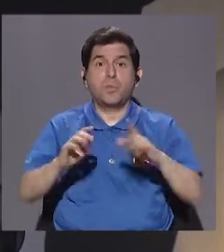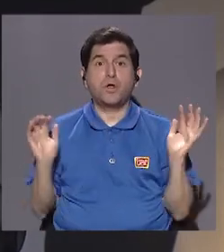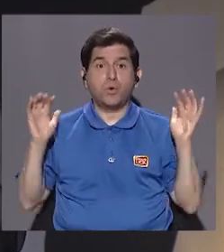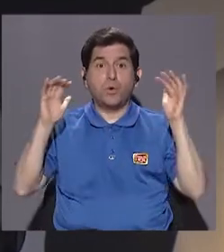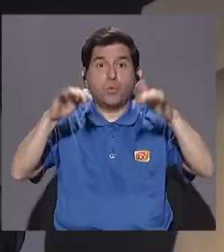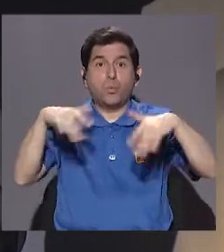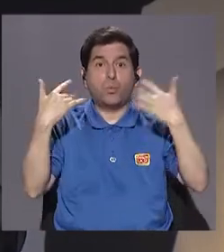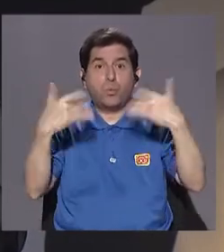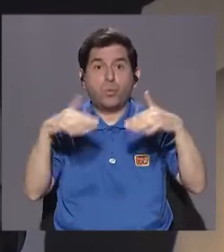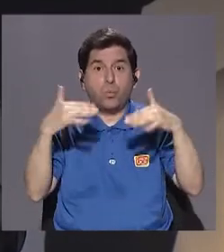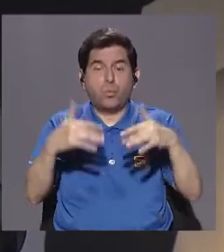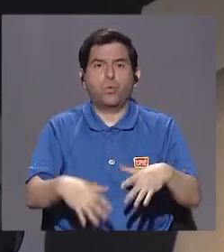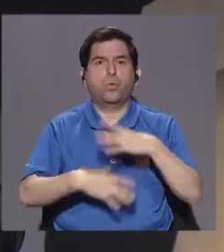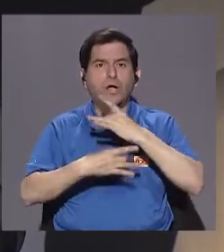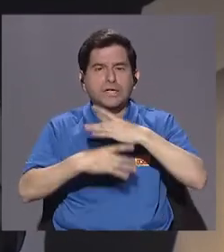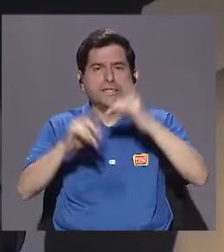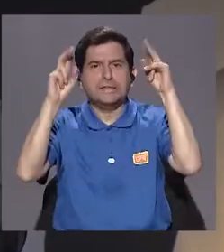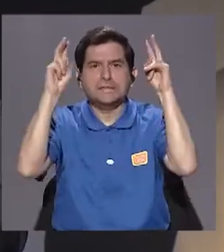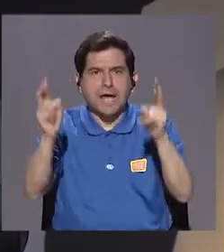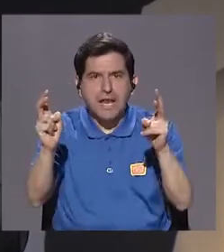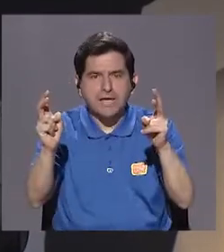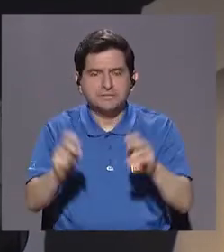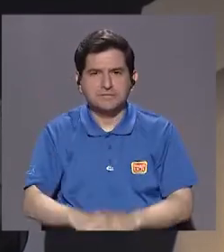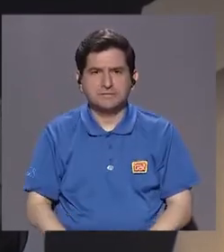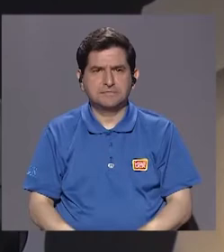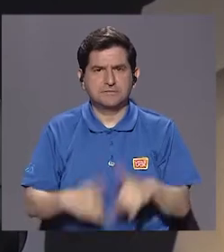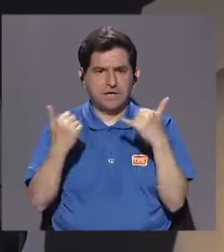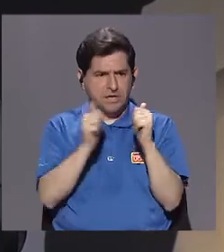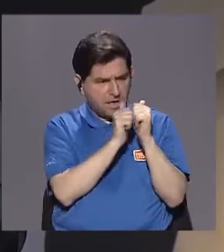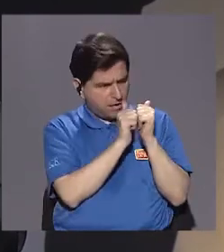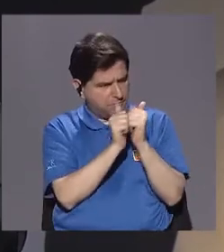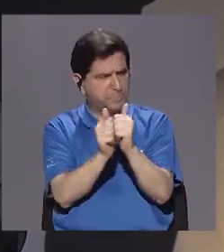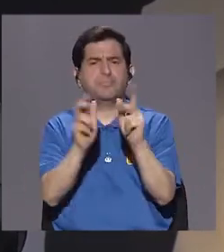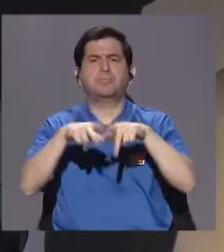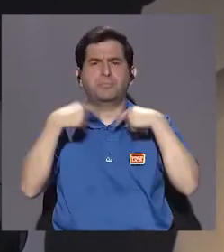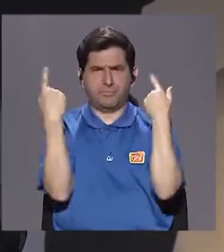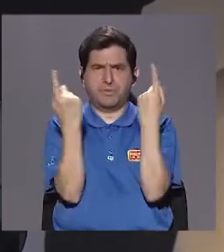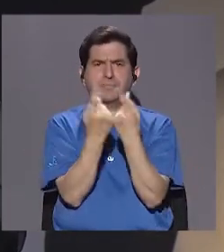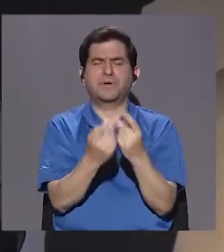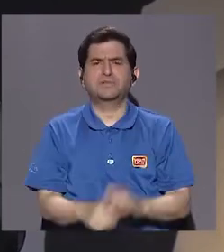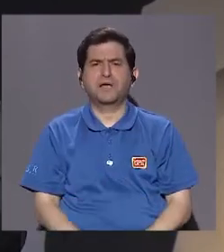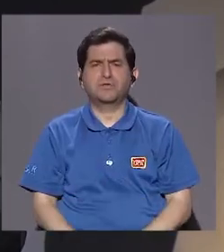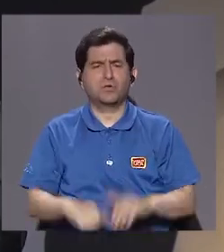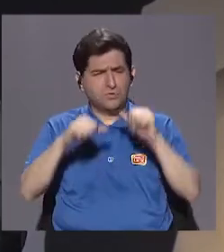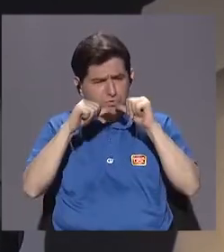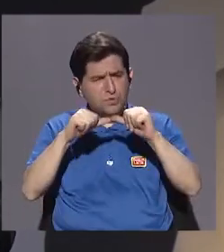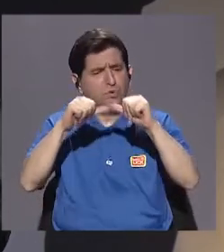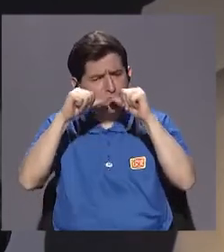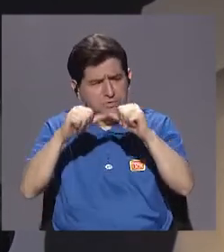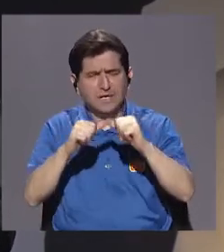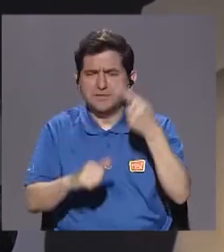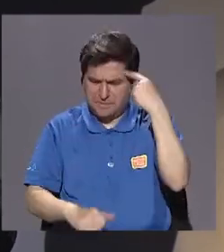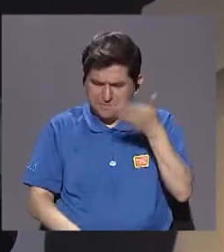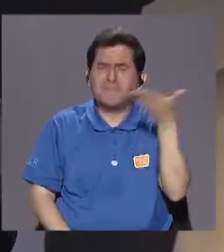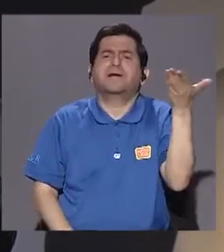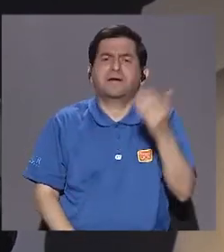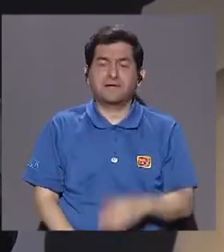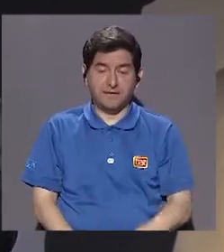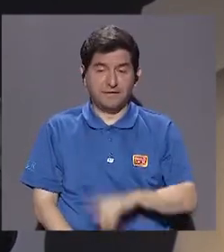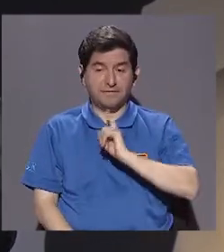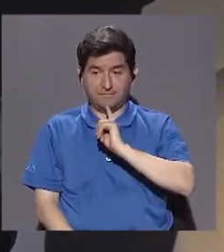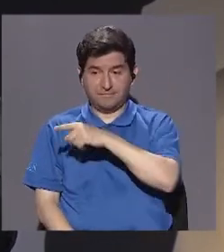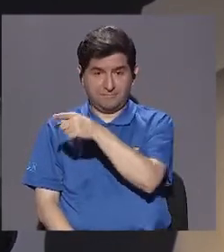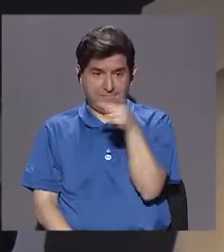siempre van siempre les interesa el tema y hemos dado acompañamiento a los partidos estamos en constante para que precisamente para